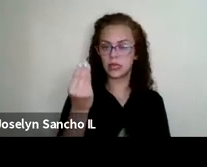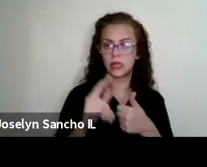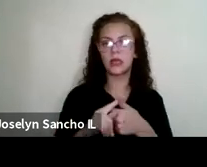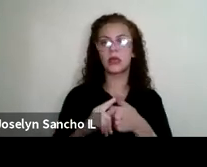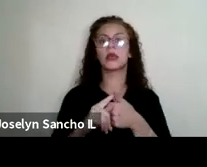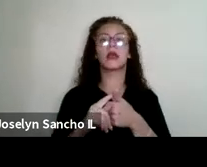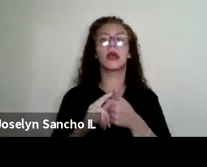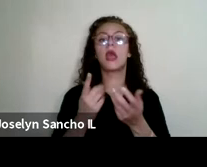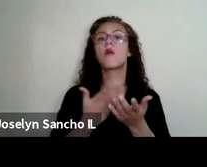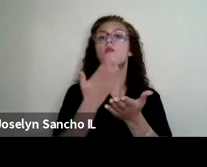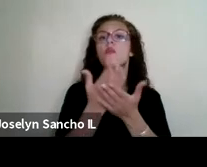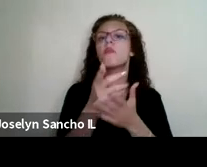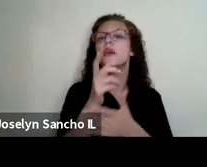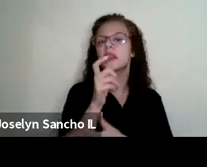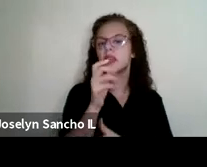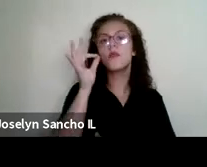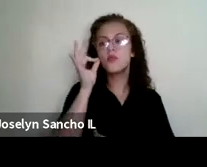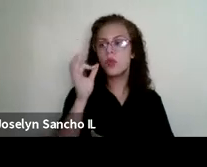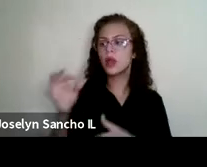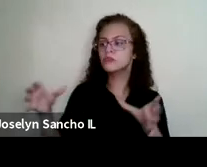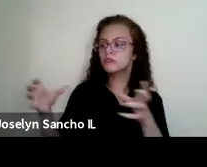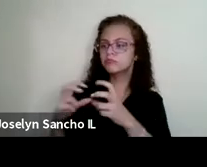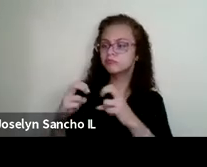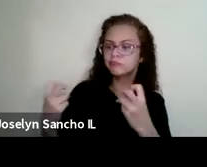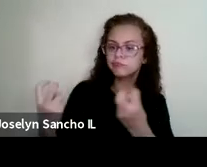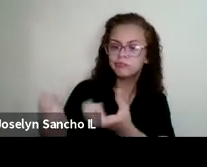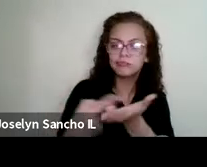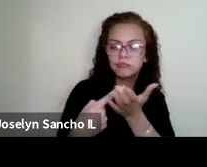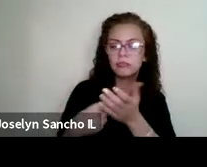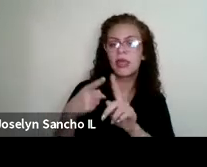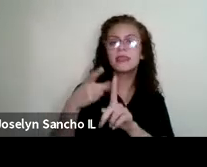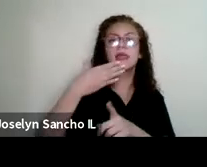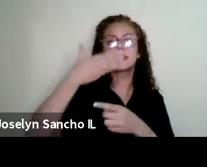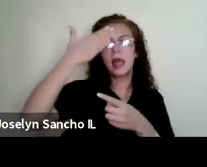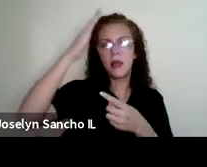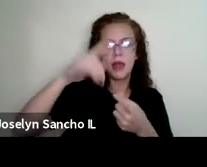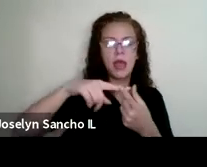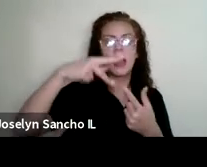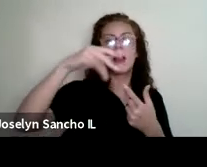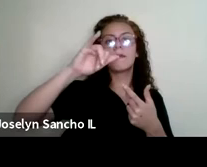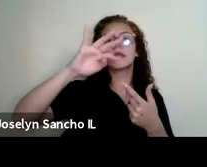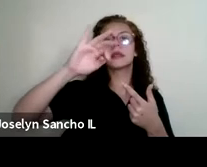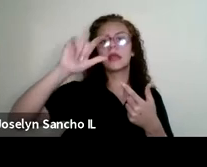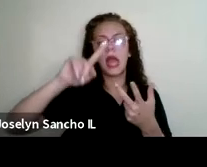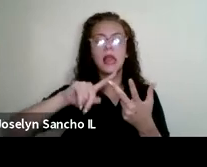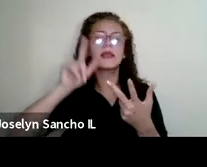Lo proponen chicas que se juntan de Talamán, Capital, Limón